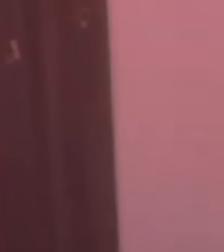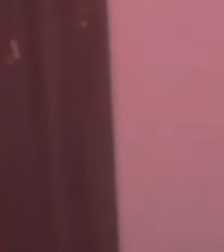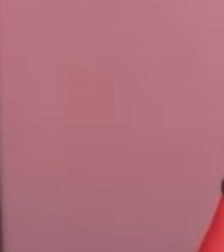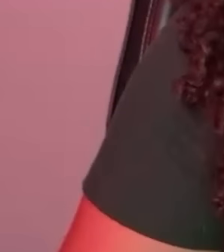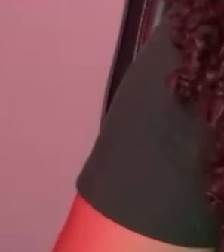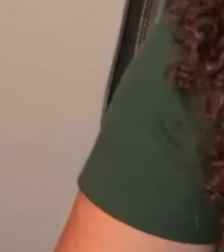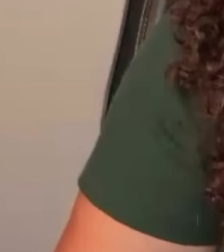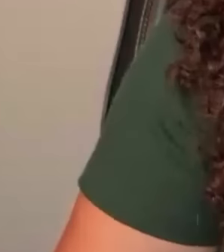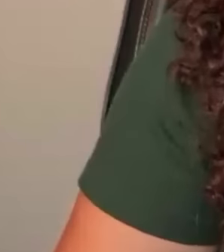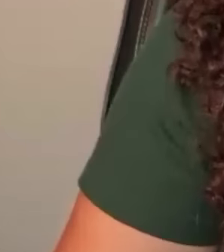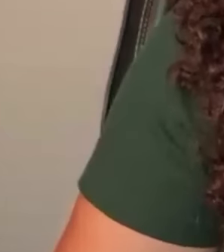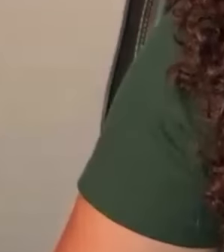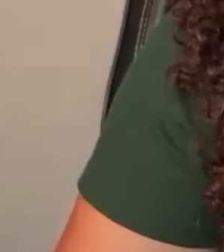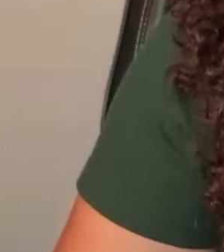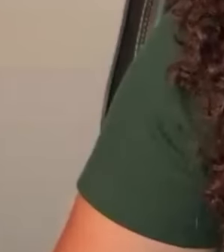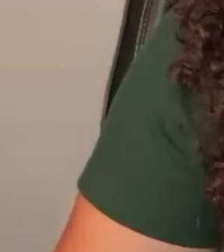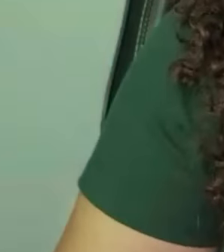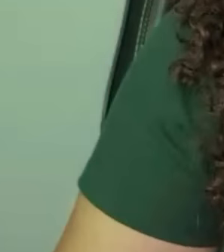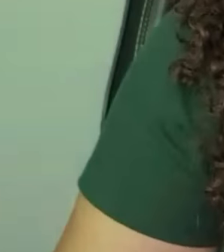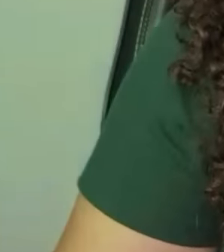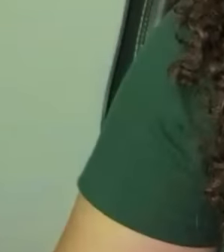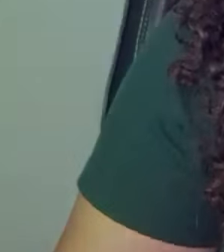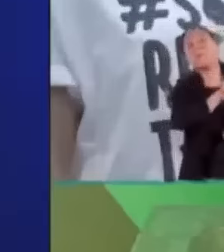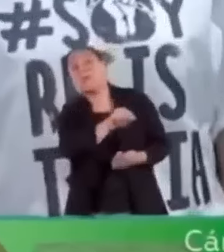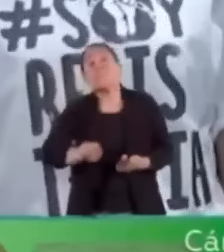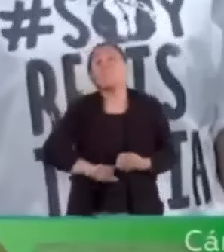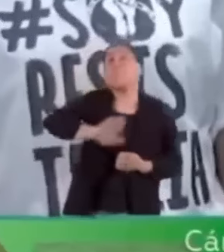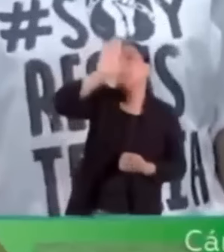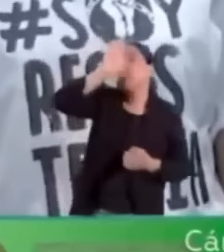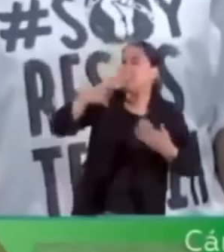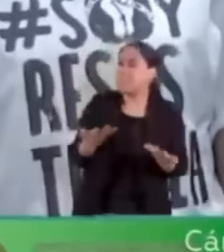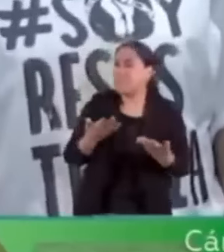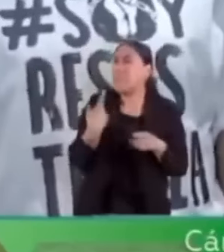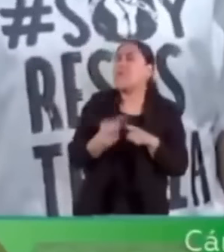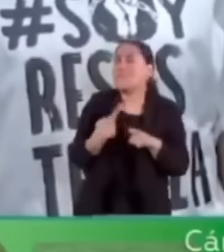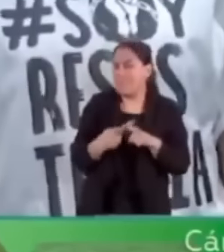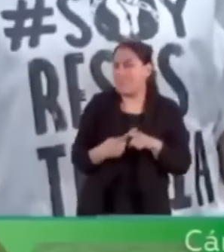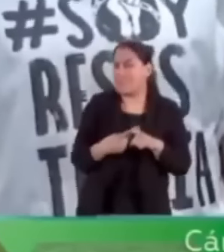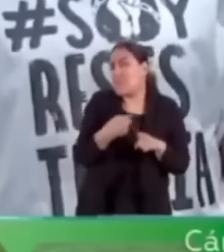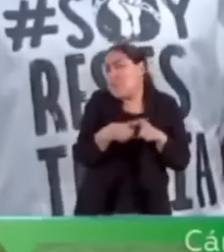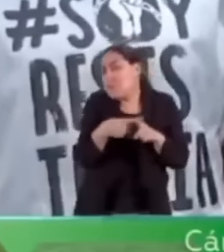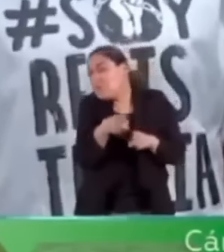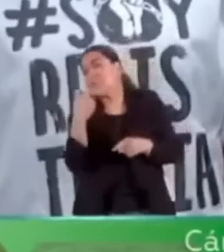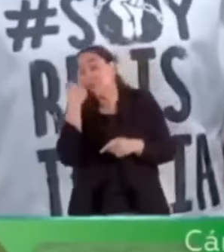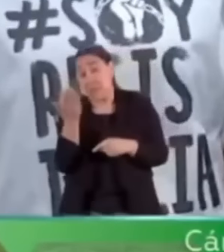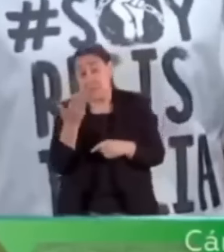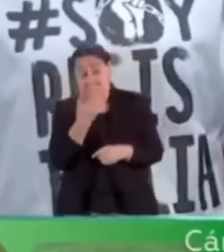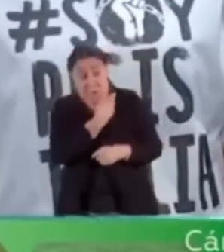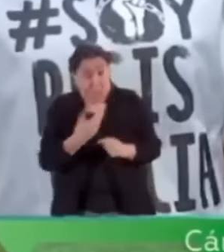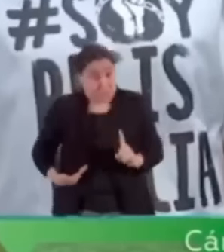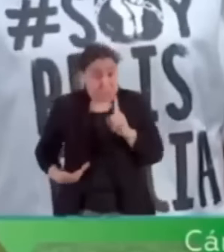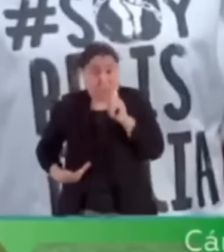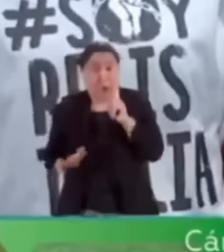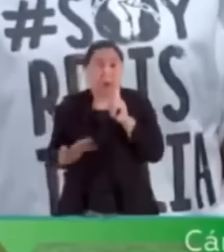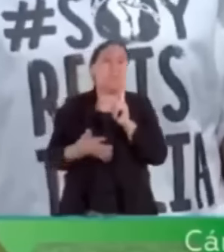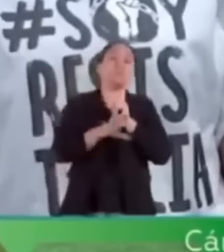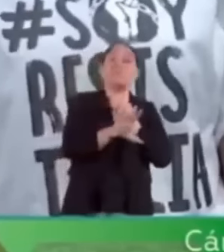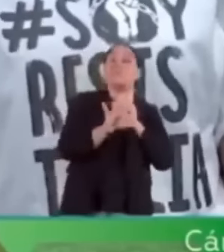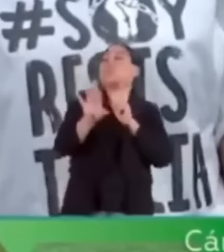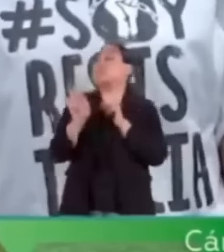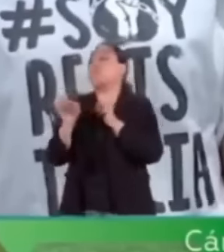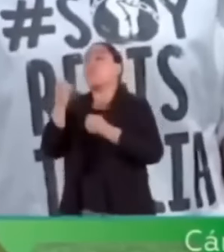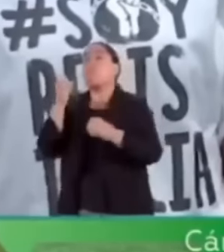de la realidad. Porque dice la diputada Paulina Rubio, que insisto, no cantará Este Hombre Es Mío, pero sí